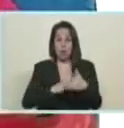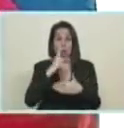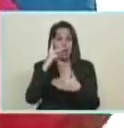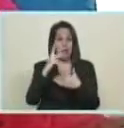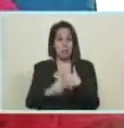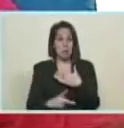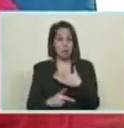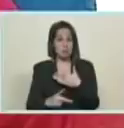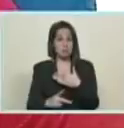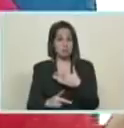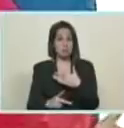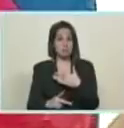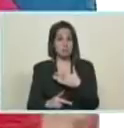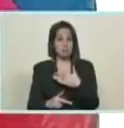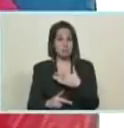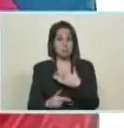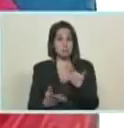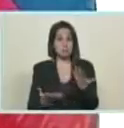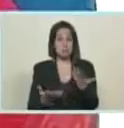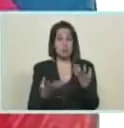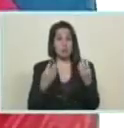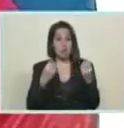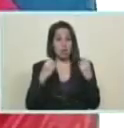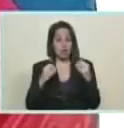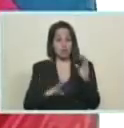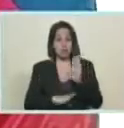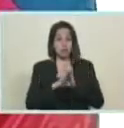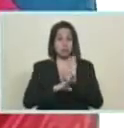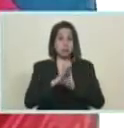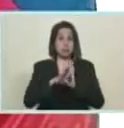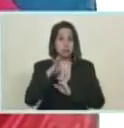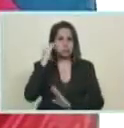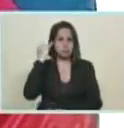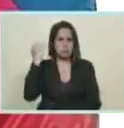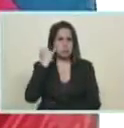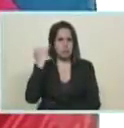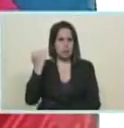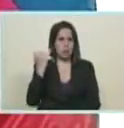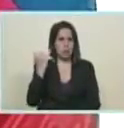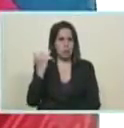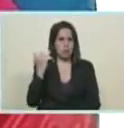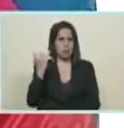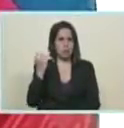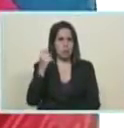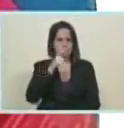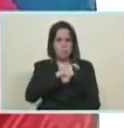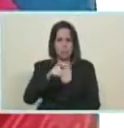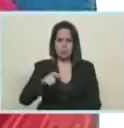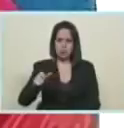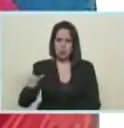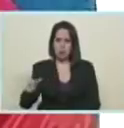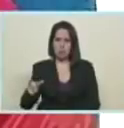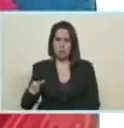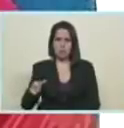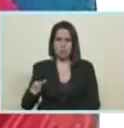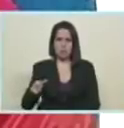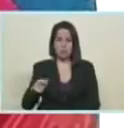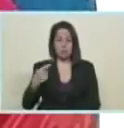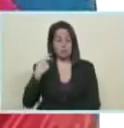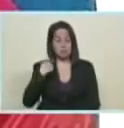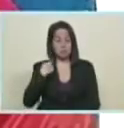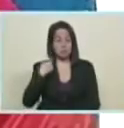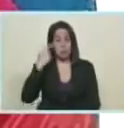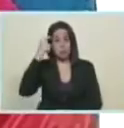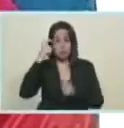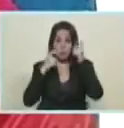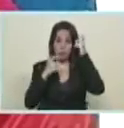reserva petrolífera, el plan Magna Reserva, su desarrollo ideado personalmente, me consta, por Hugo